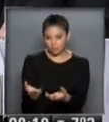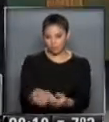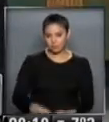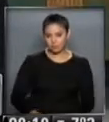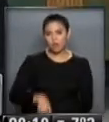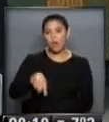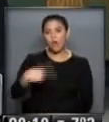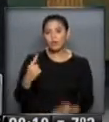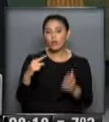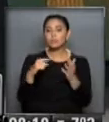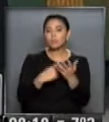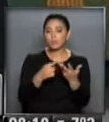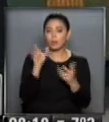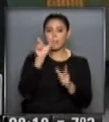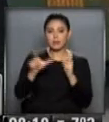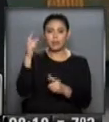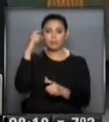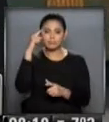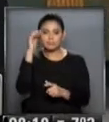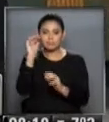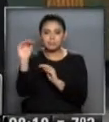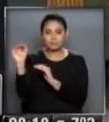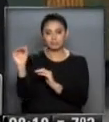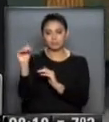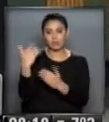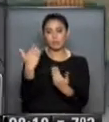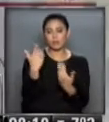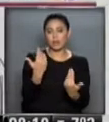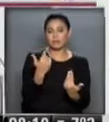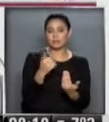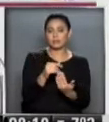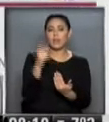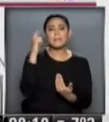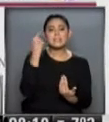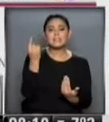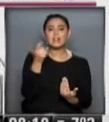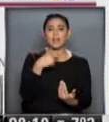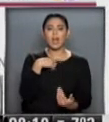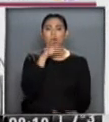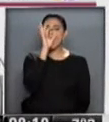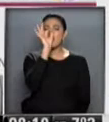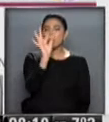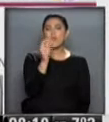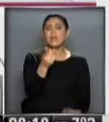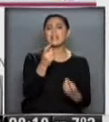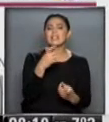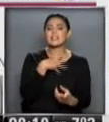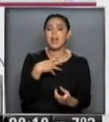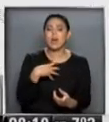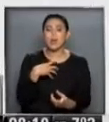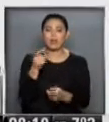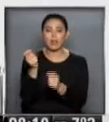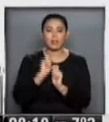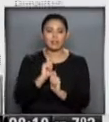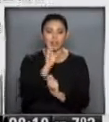de los prejuicios posiblemente que afecten a este tema creer de que uno nunca va a estar en la situación o en la necesidad